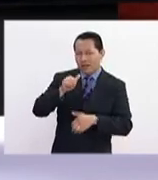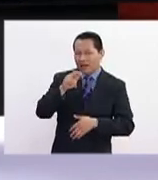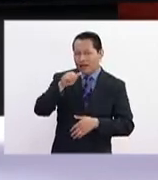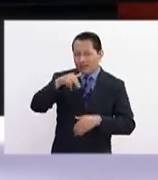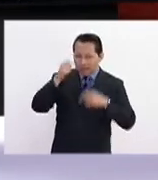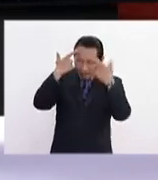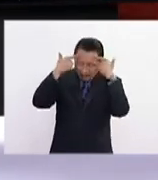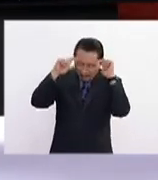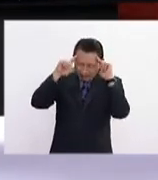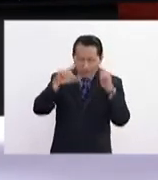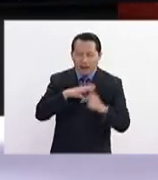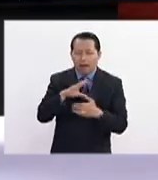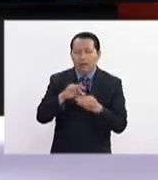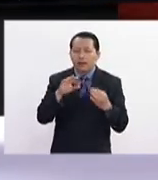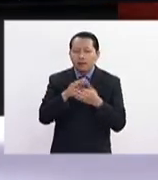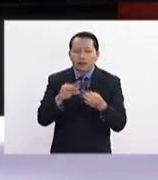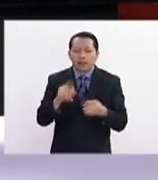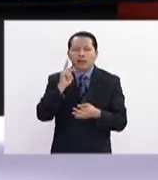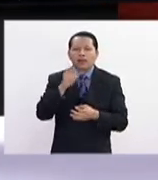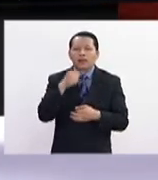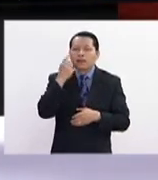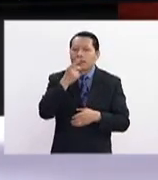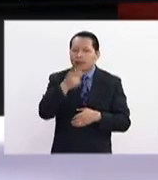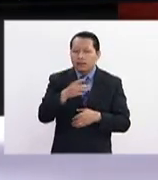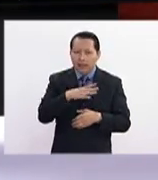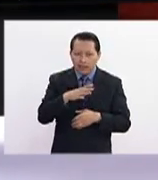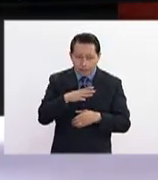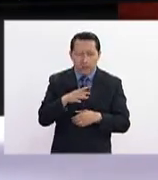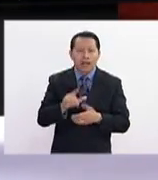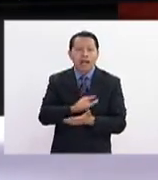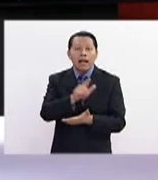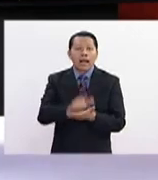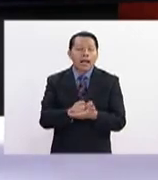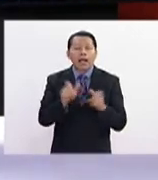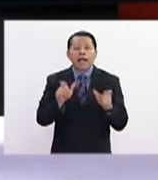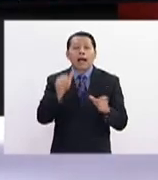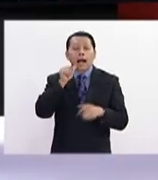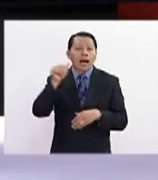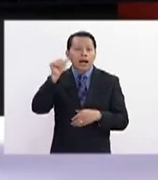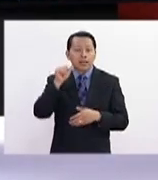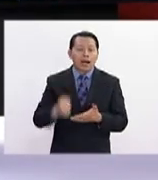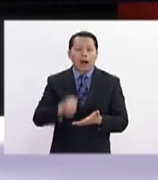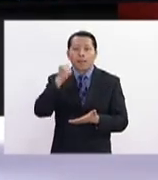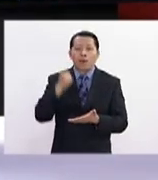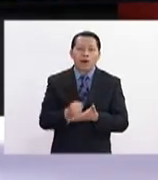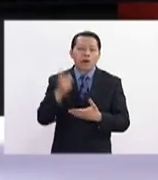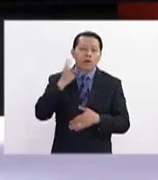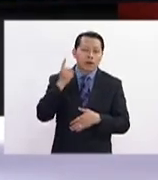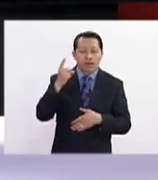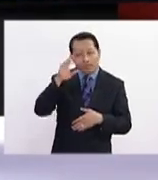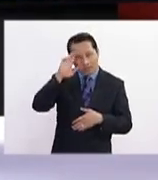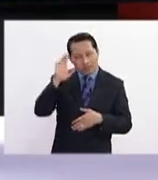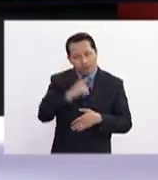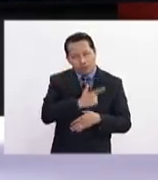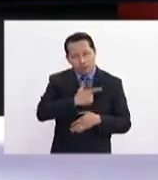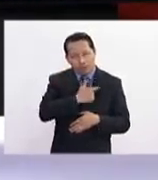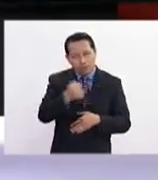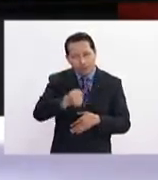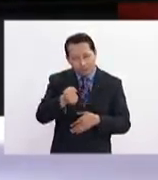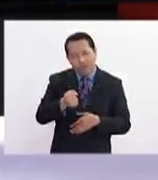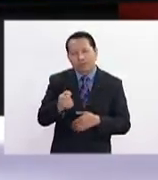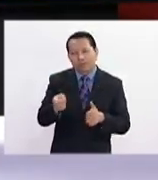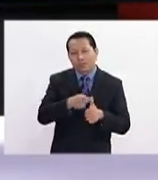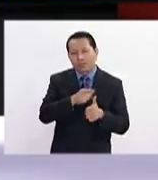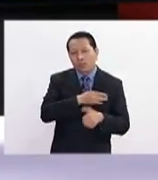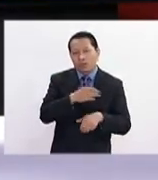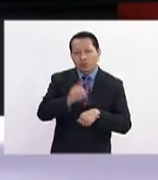hablar precisamente de lo que significa esta ley de seguridad interior que ayer aprobaron los diputados. Maestro, gusto en saludarlo. Antes que nada, muy